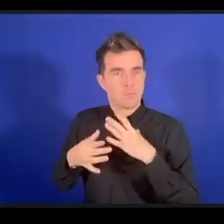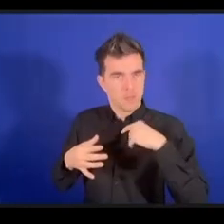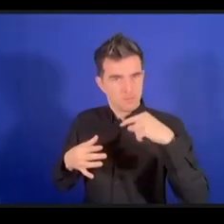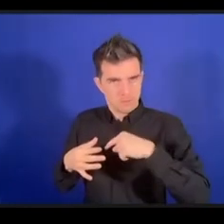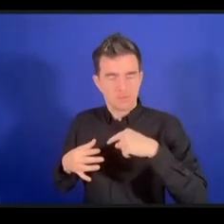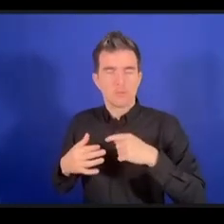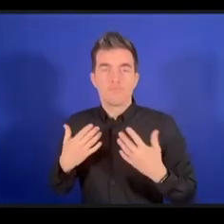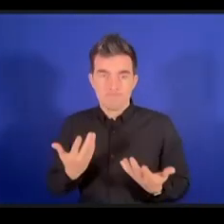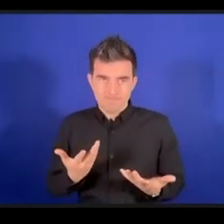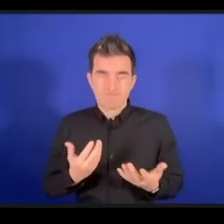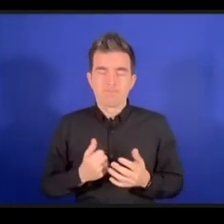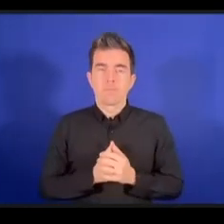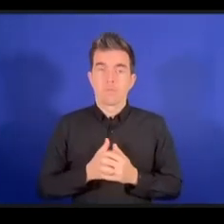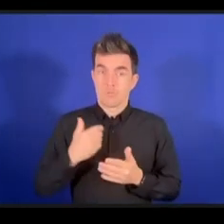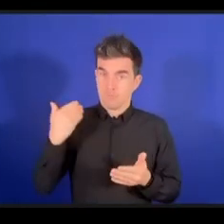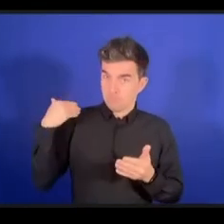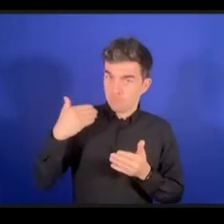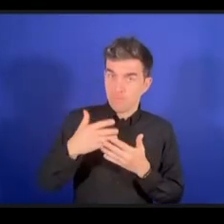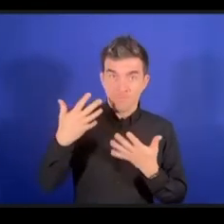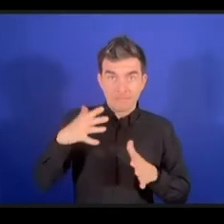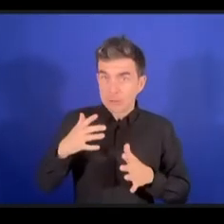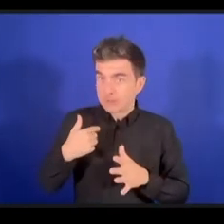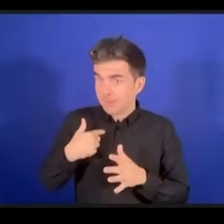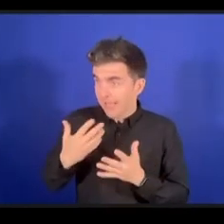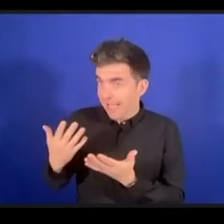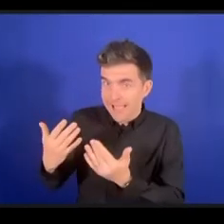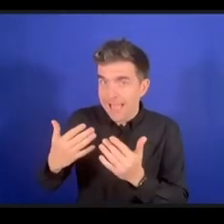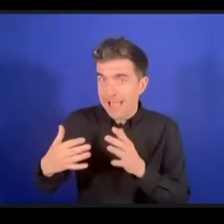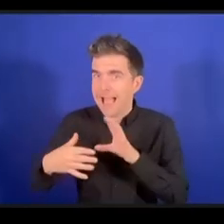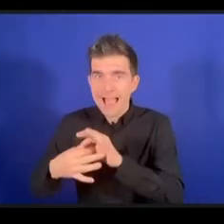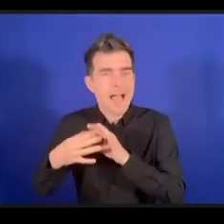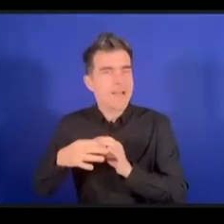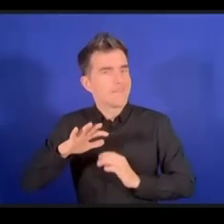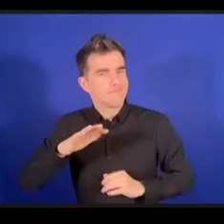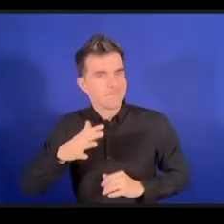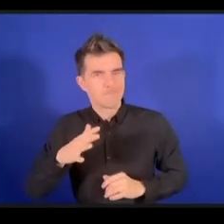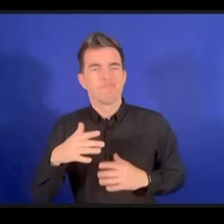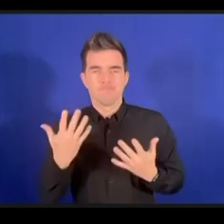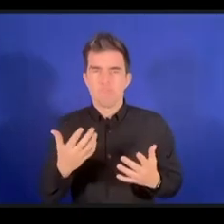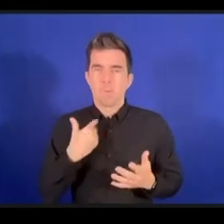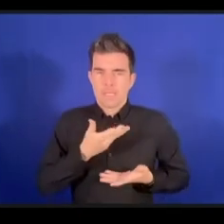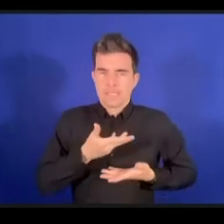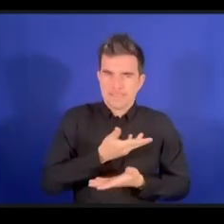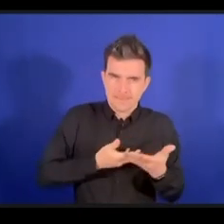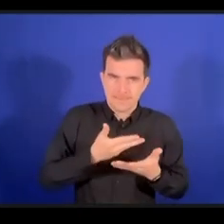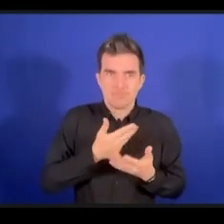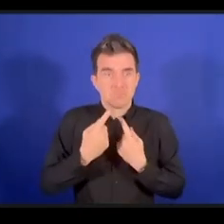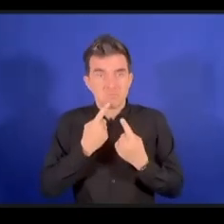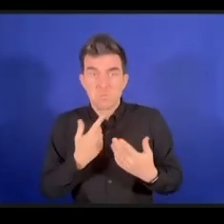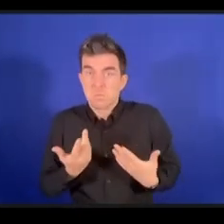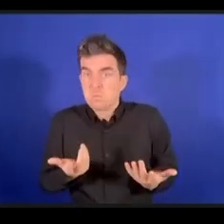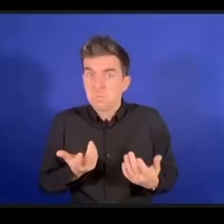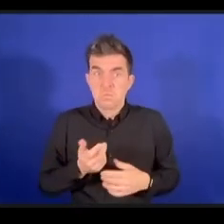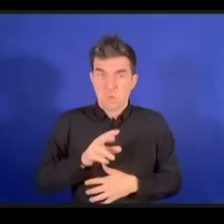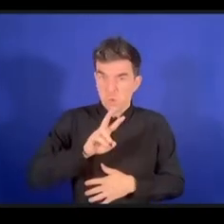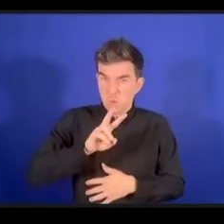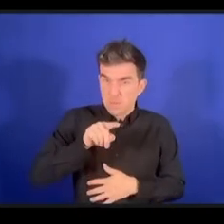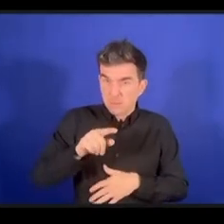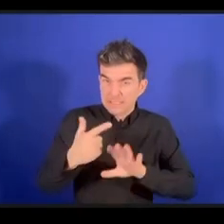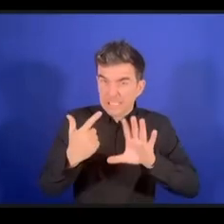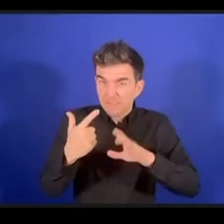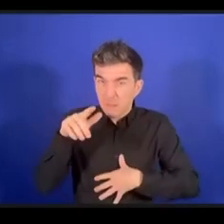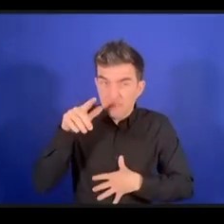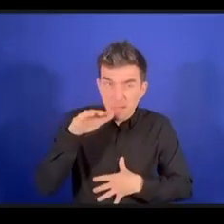2600 millones de personas o sea la cifra que tengamos de personas desconectadas en nuestros archivos desconectados del